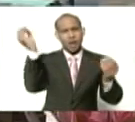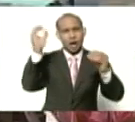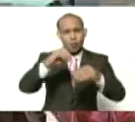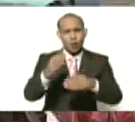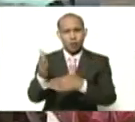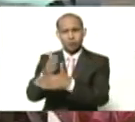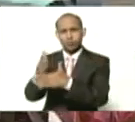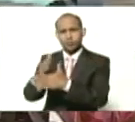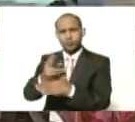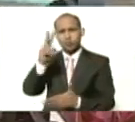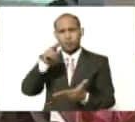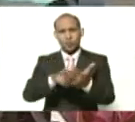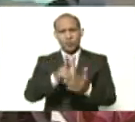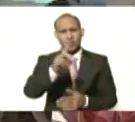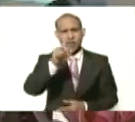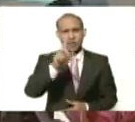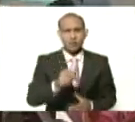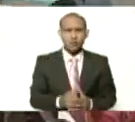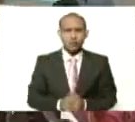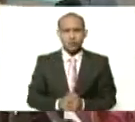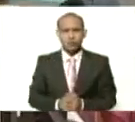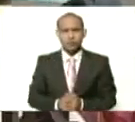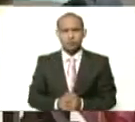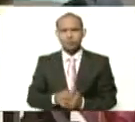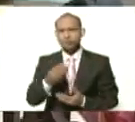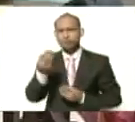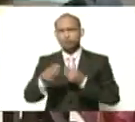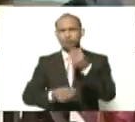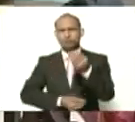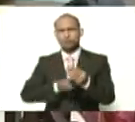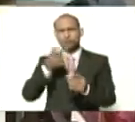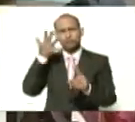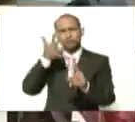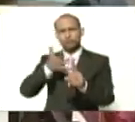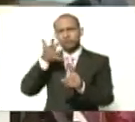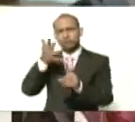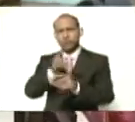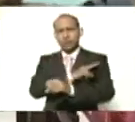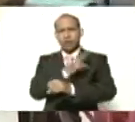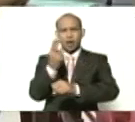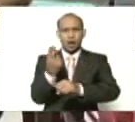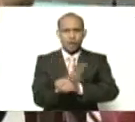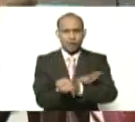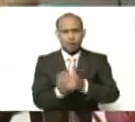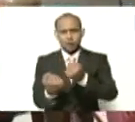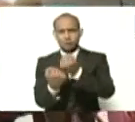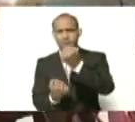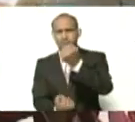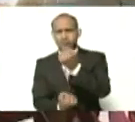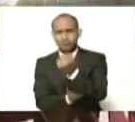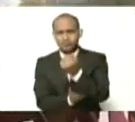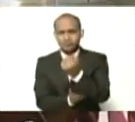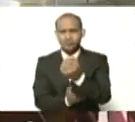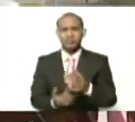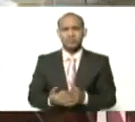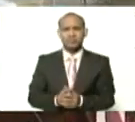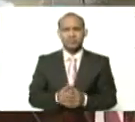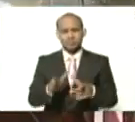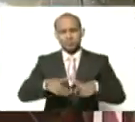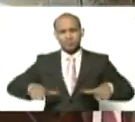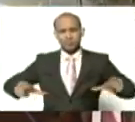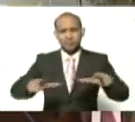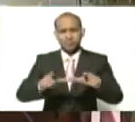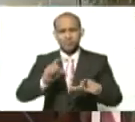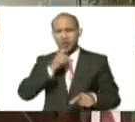año 2021 está orientado a fortalecer y perfeccionar sectores claves como